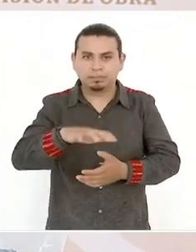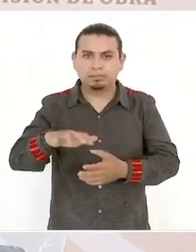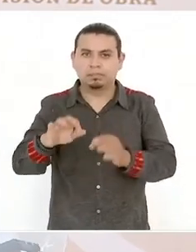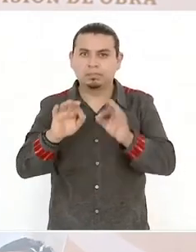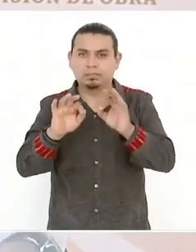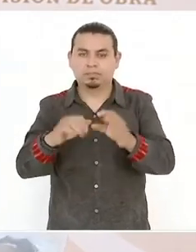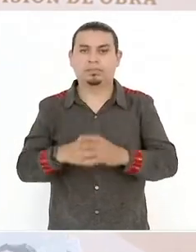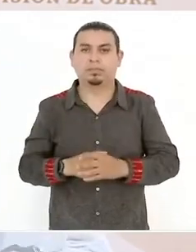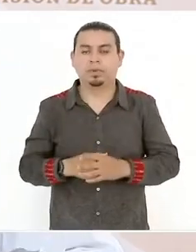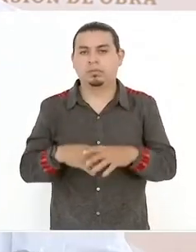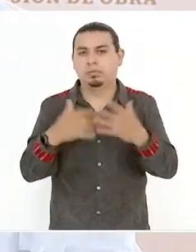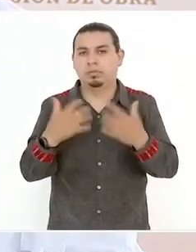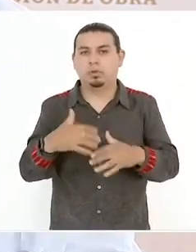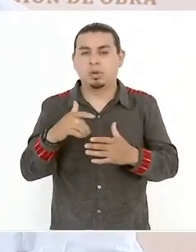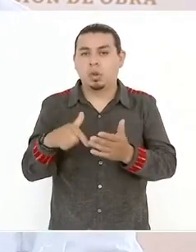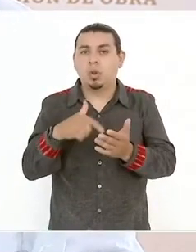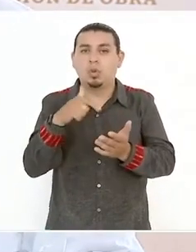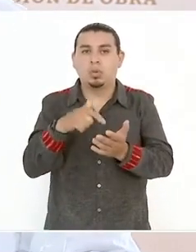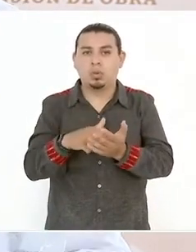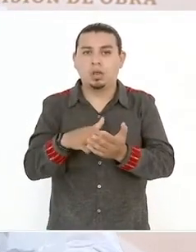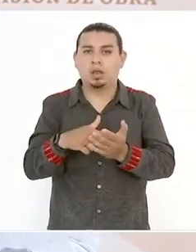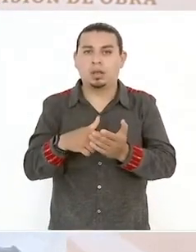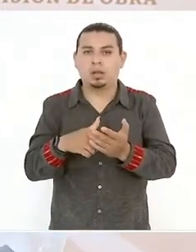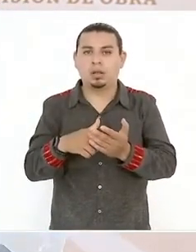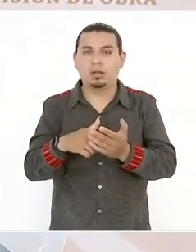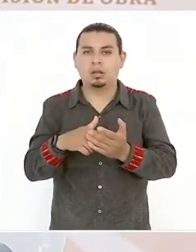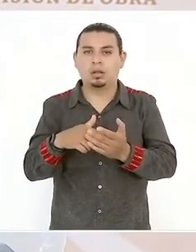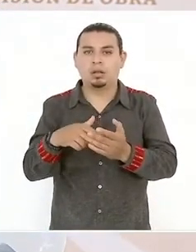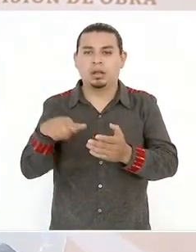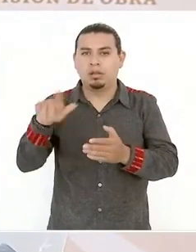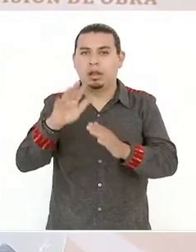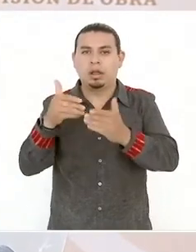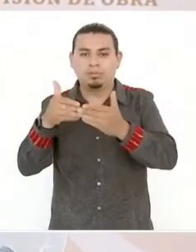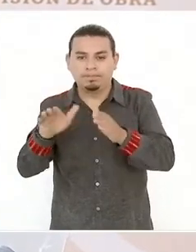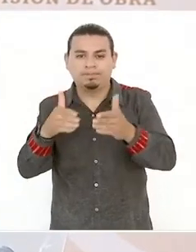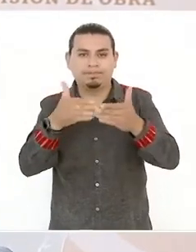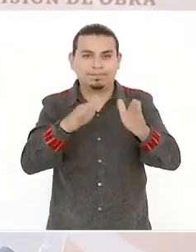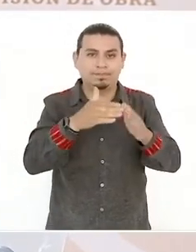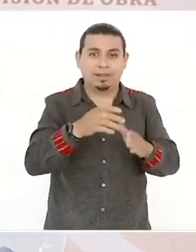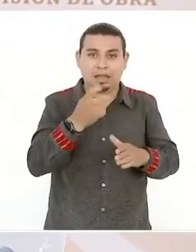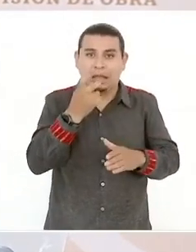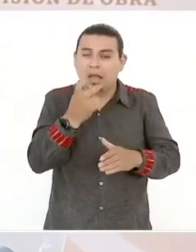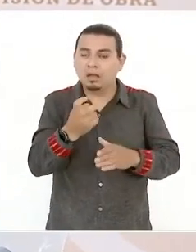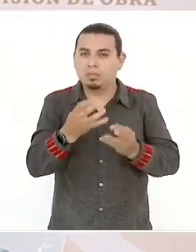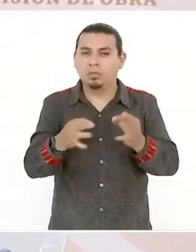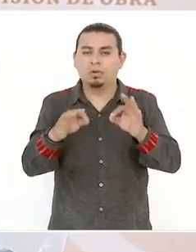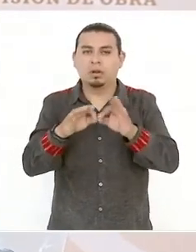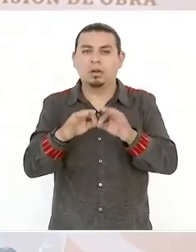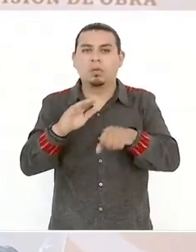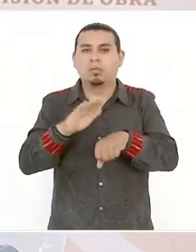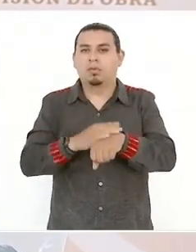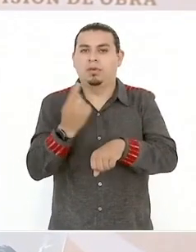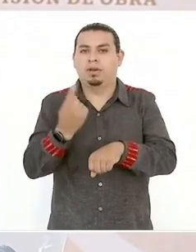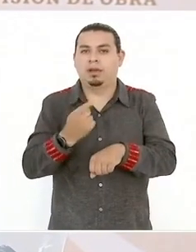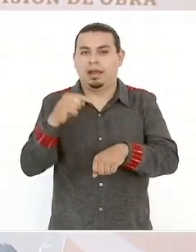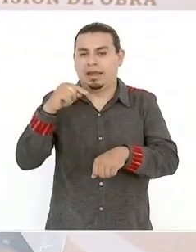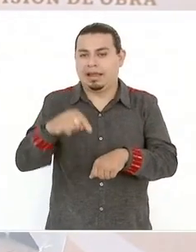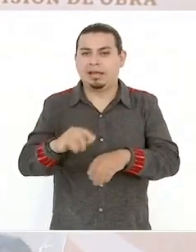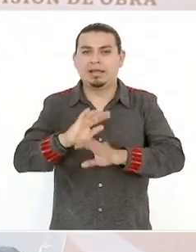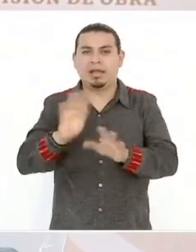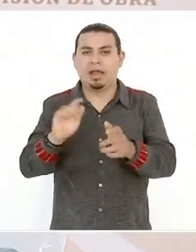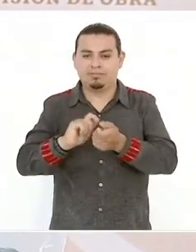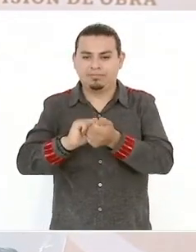Pero especialmente las obras que están permitiéndole a Oaxaca la verdadera transformación